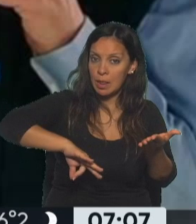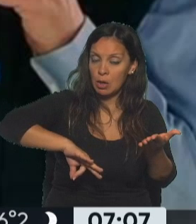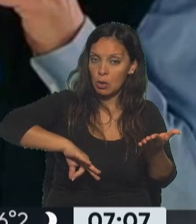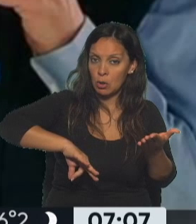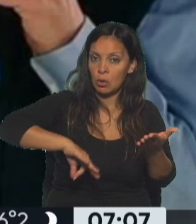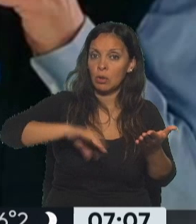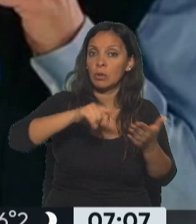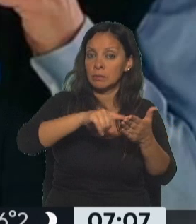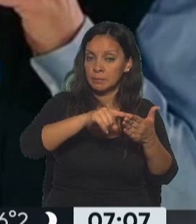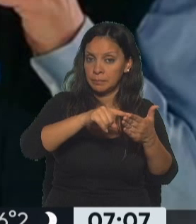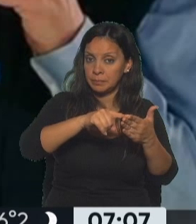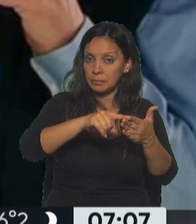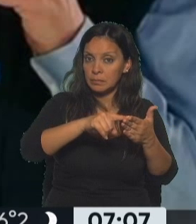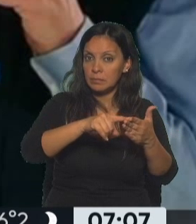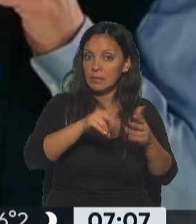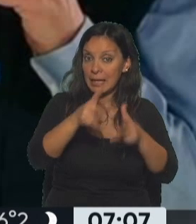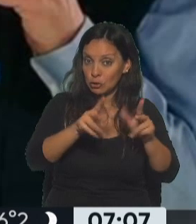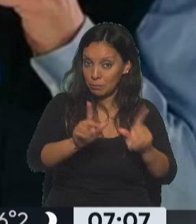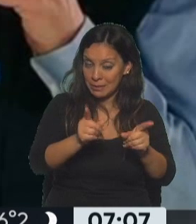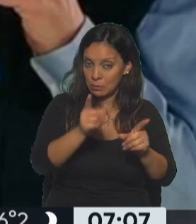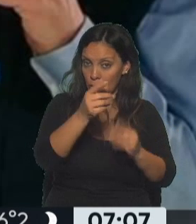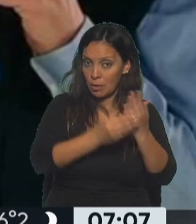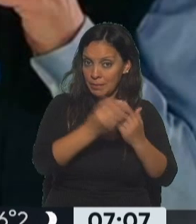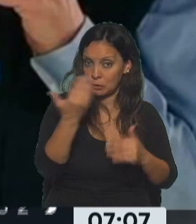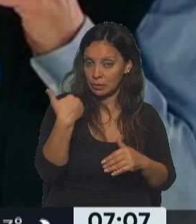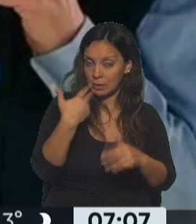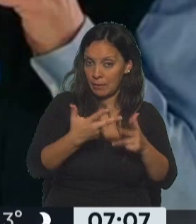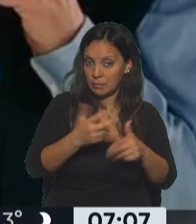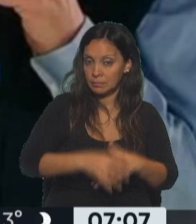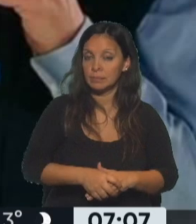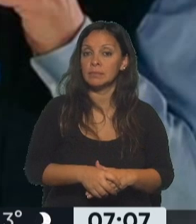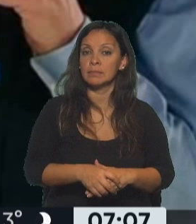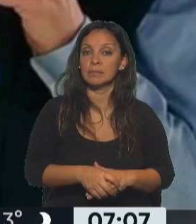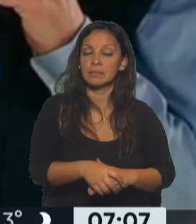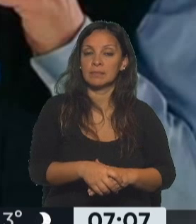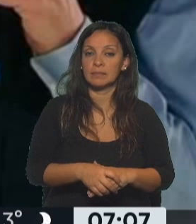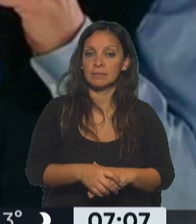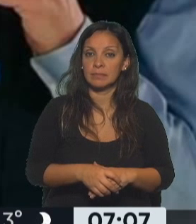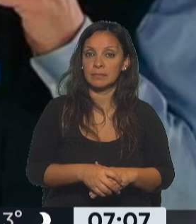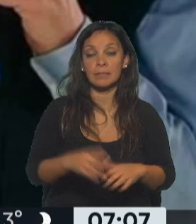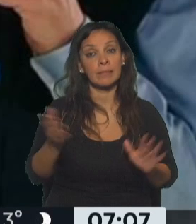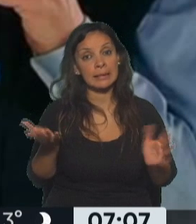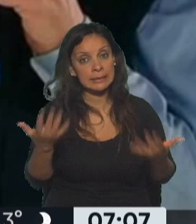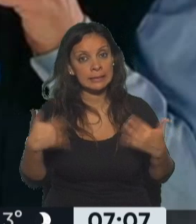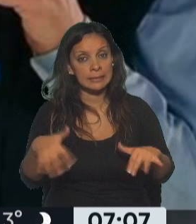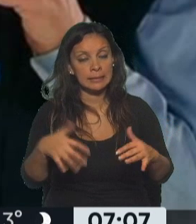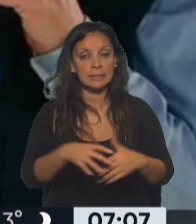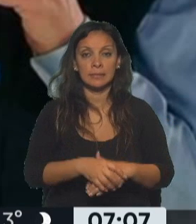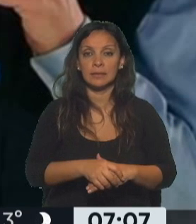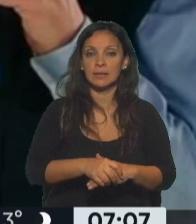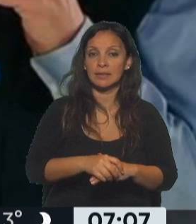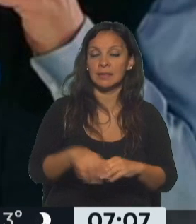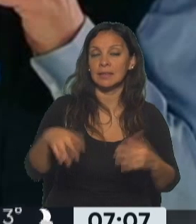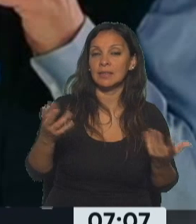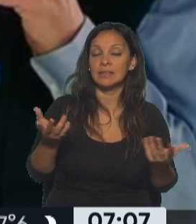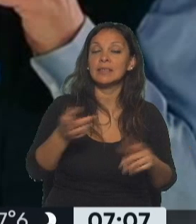a los 200.000 pesos. Eso es de lo que habló el ministro ayer. Sí. Es un tema. Sí, porque está... Sobre todo para el